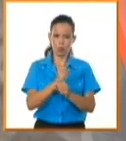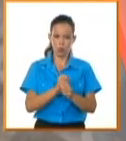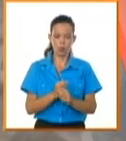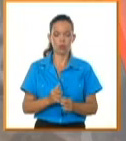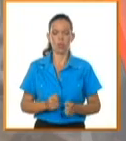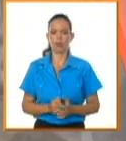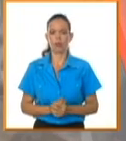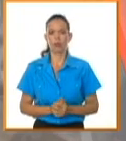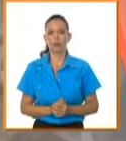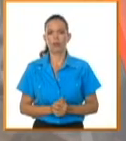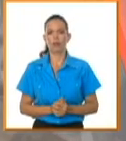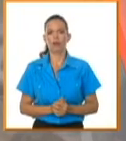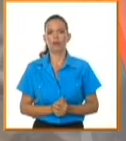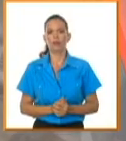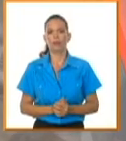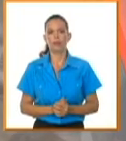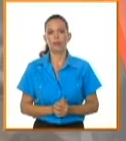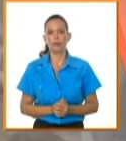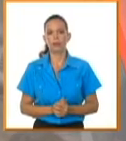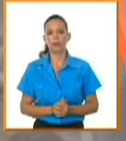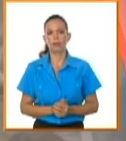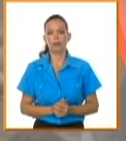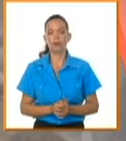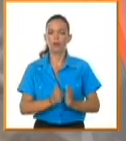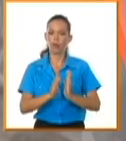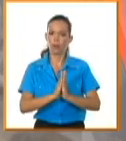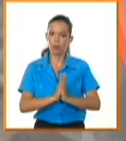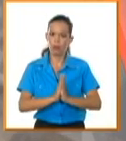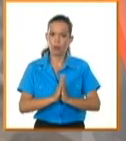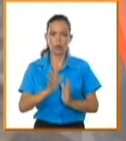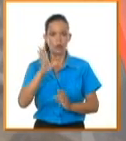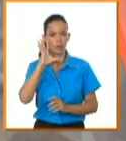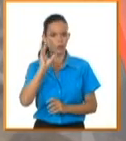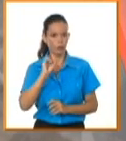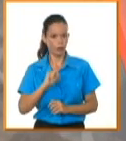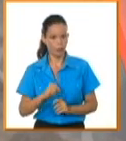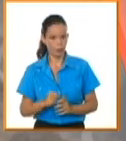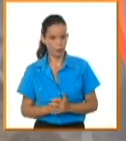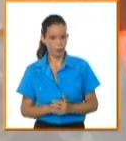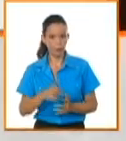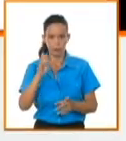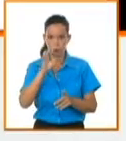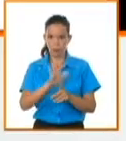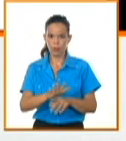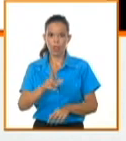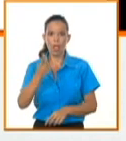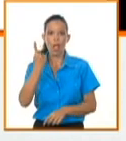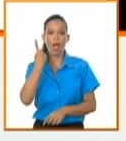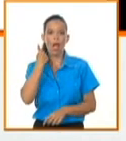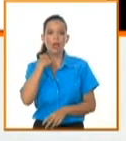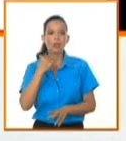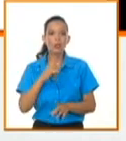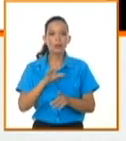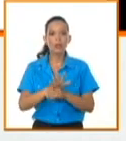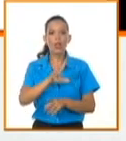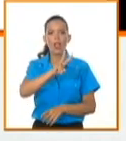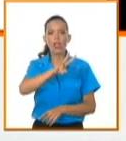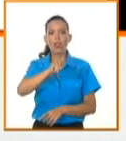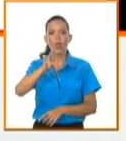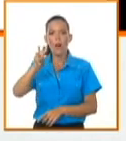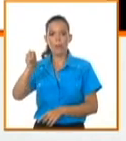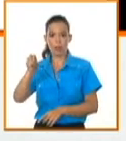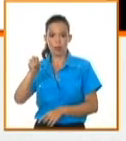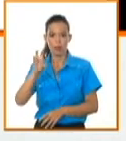electrónicos pido por favor ahí hay que hay que hay que decir que ya desde el año inicio del 2000 el sistema